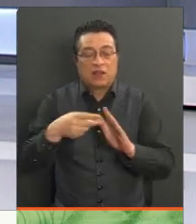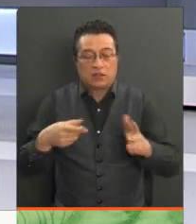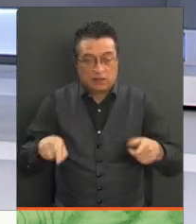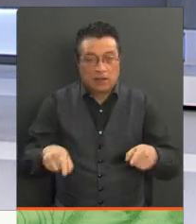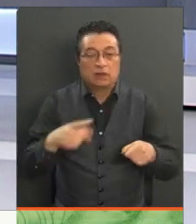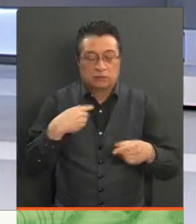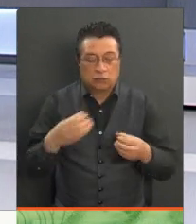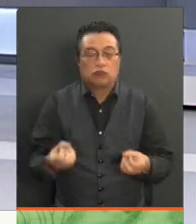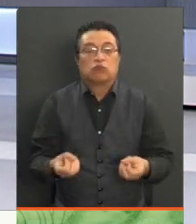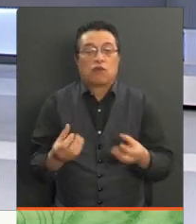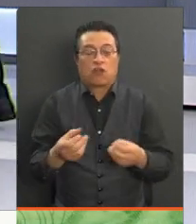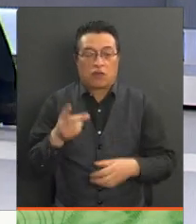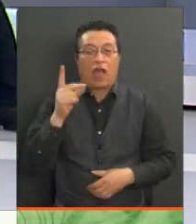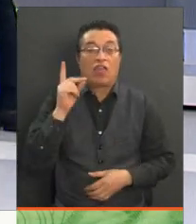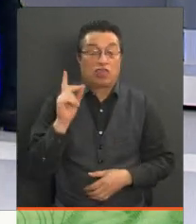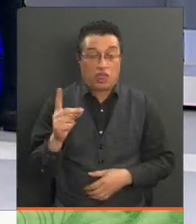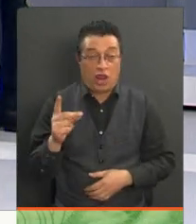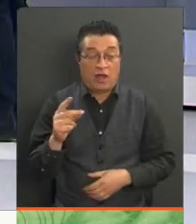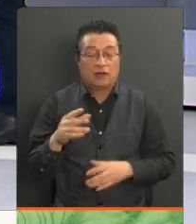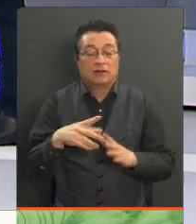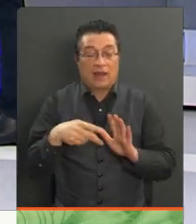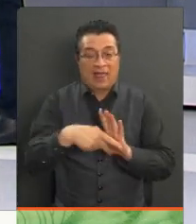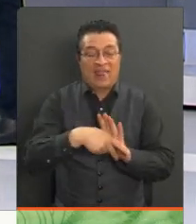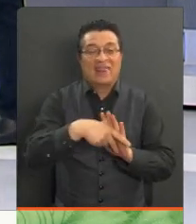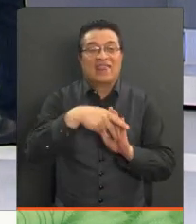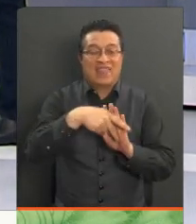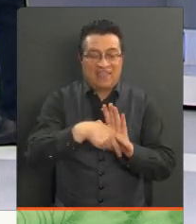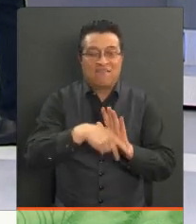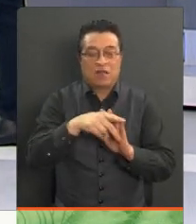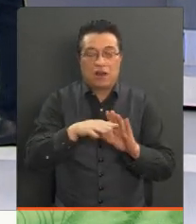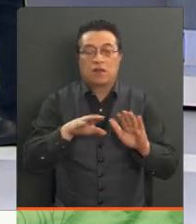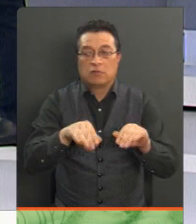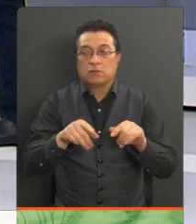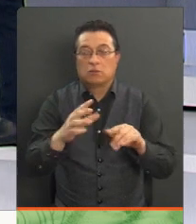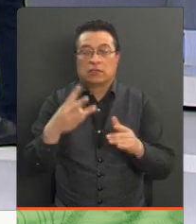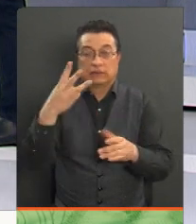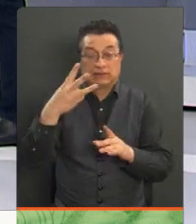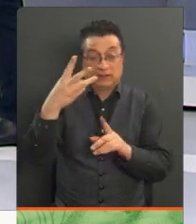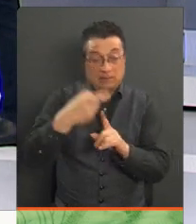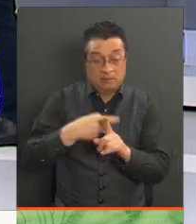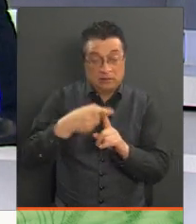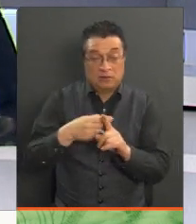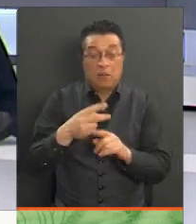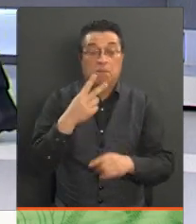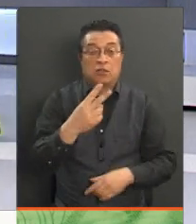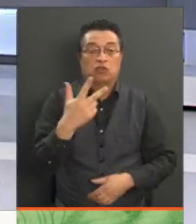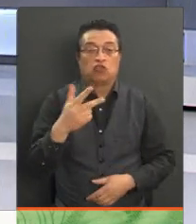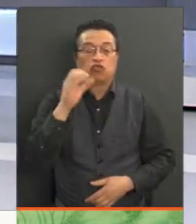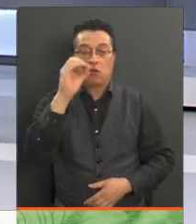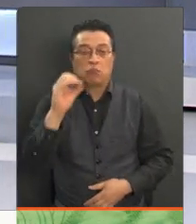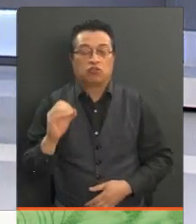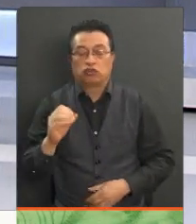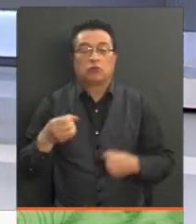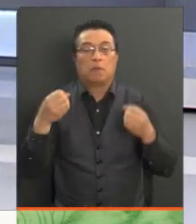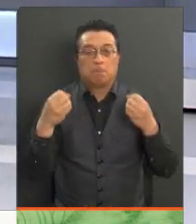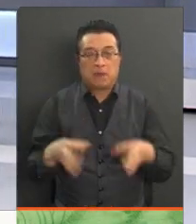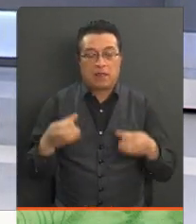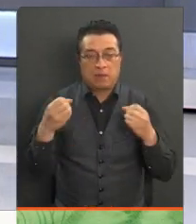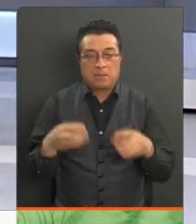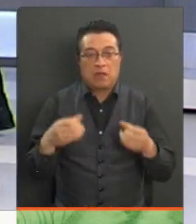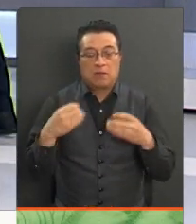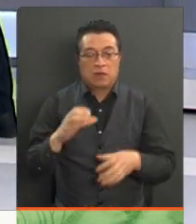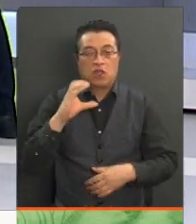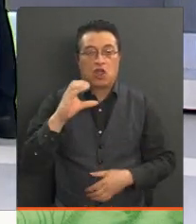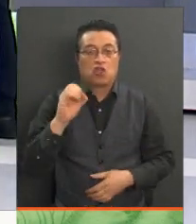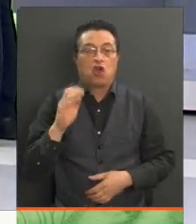también que el dólar esté en los niveles que tenemos. Si consideramos tres meses, 28% ha perdido su valor el cobre de